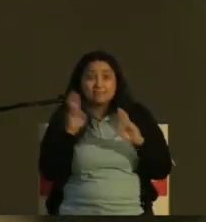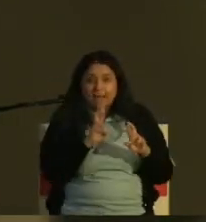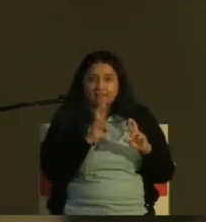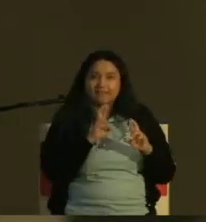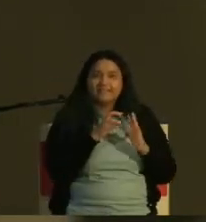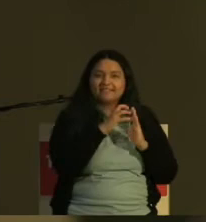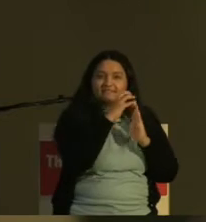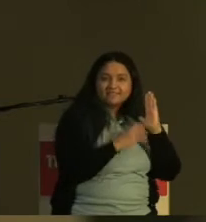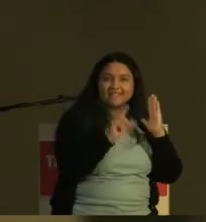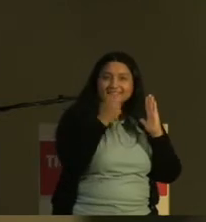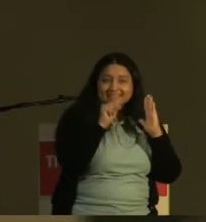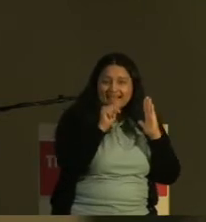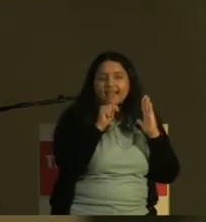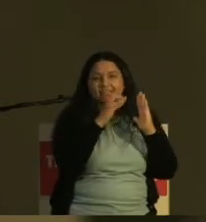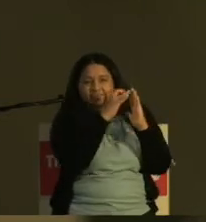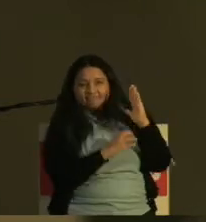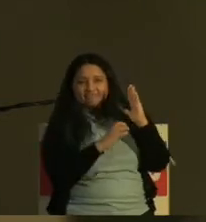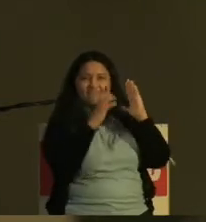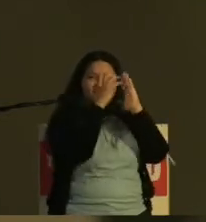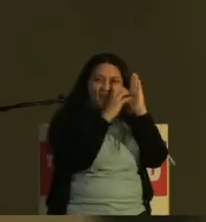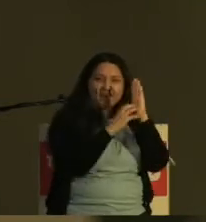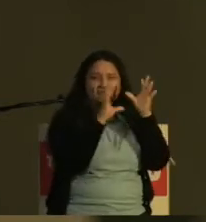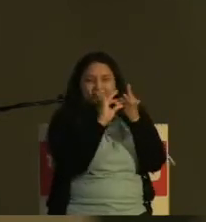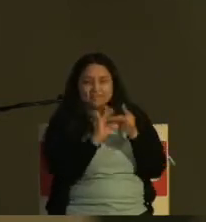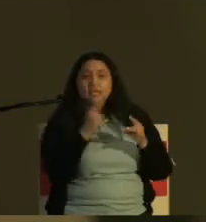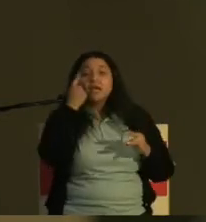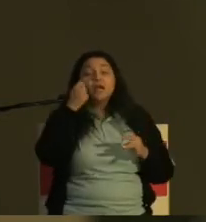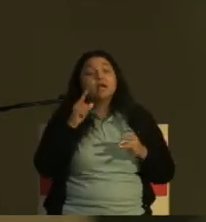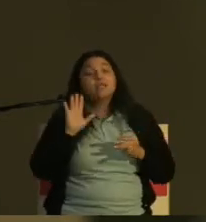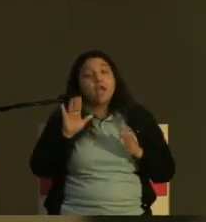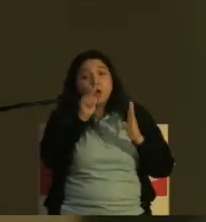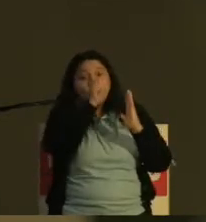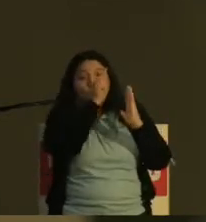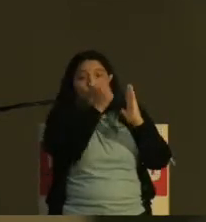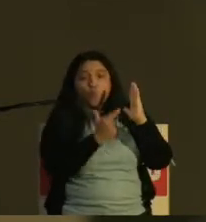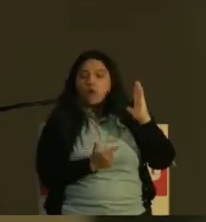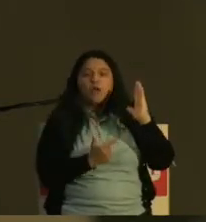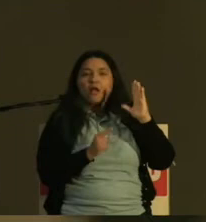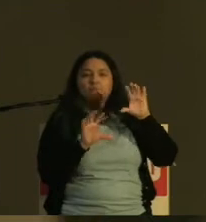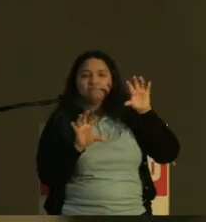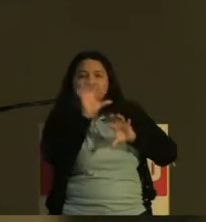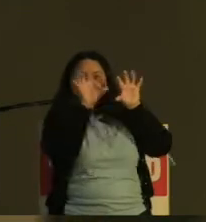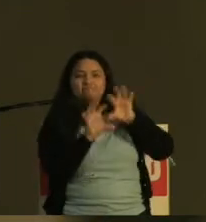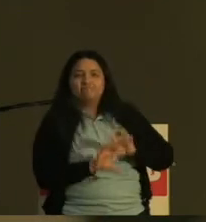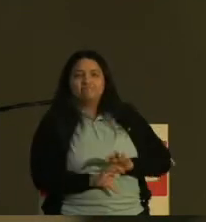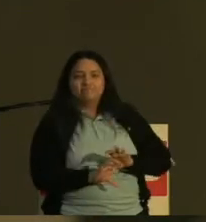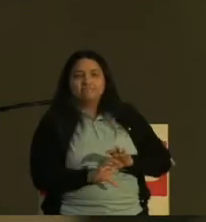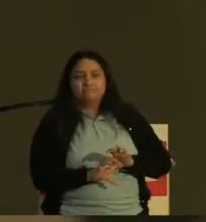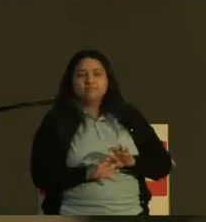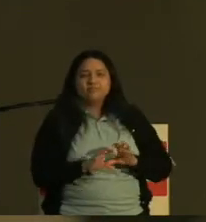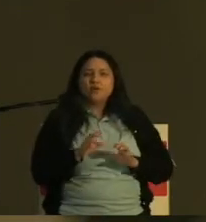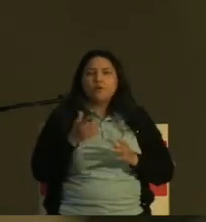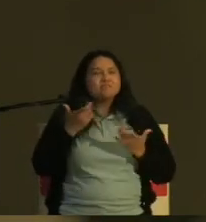frases, pero el orden no. Porque un autor ya, yo me decía, esto que lo he hecho como un